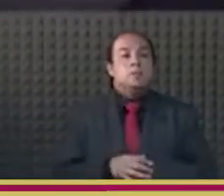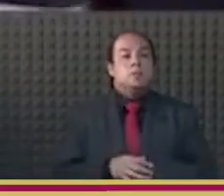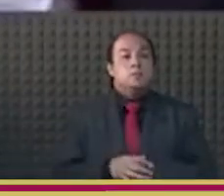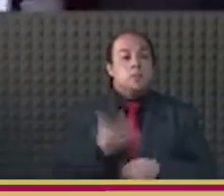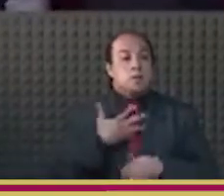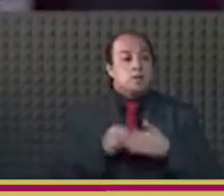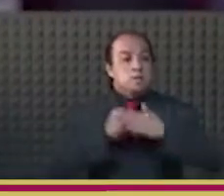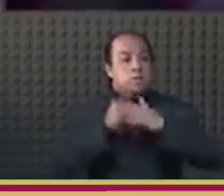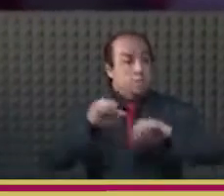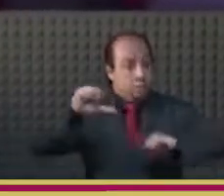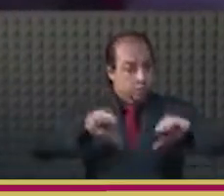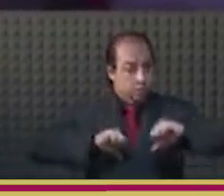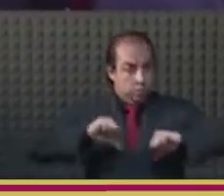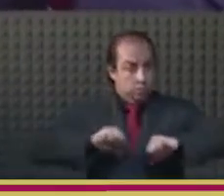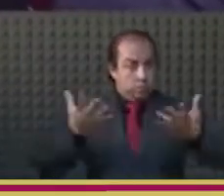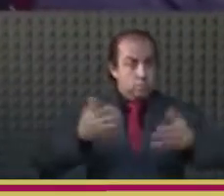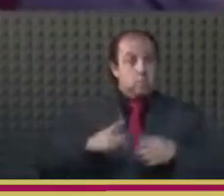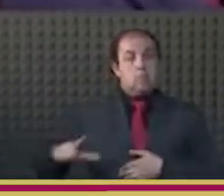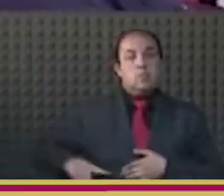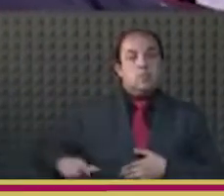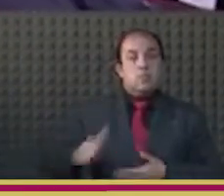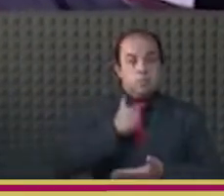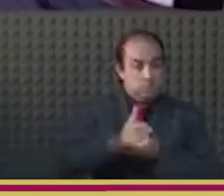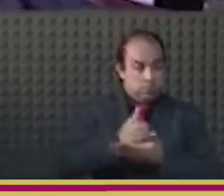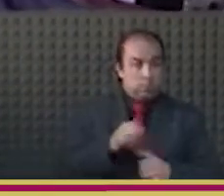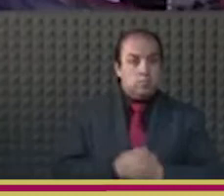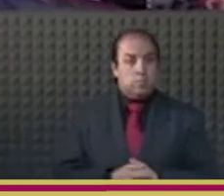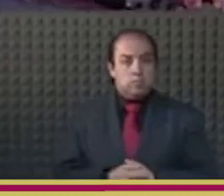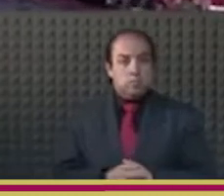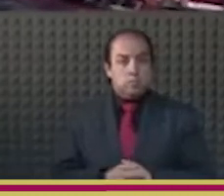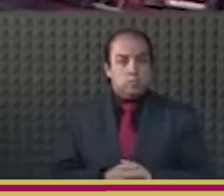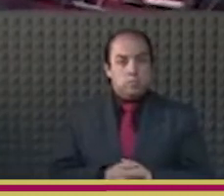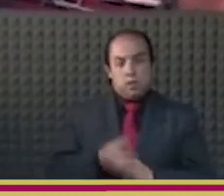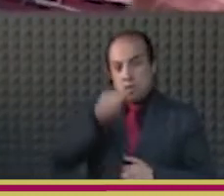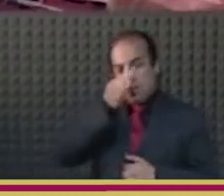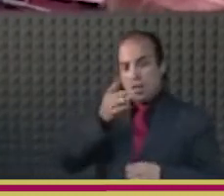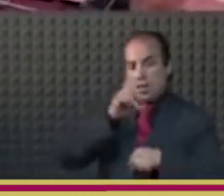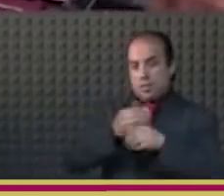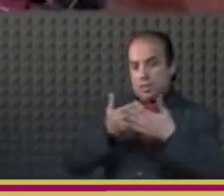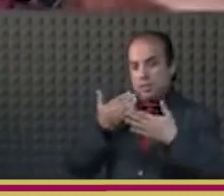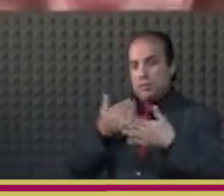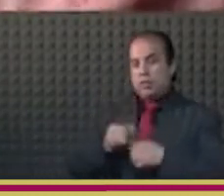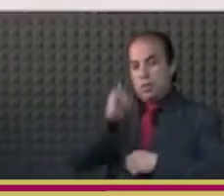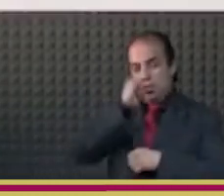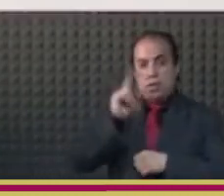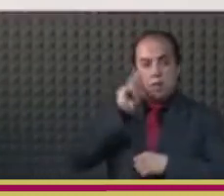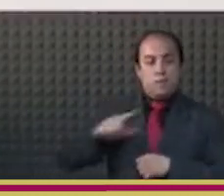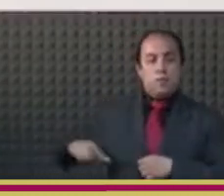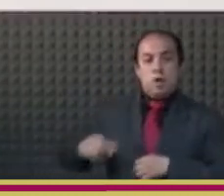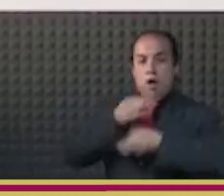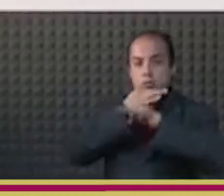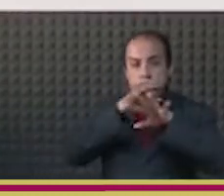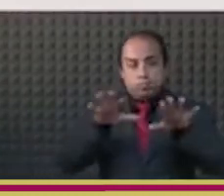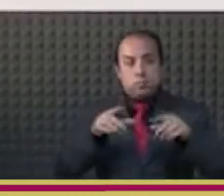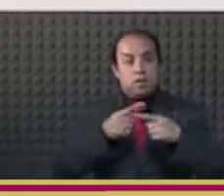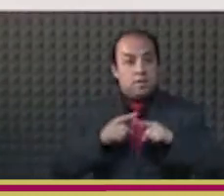fortalecer con las acciones que realice el gobierno de la ciudad. Apenas hace unos días la jefa de gobierno anunció